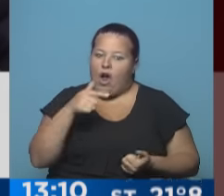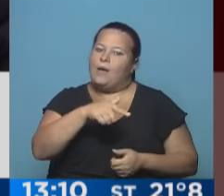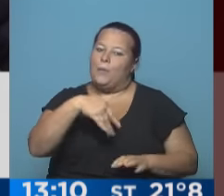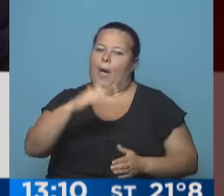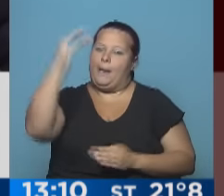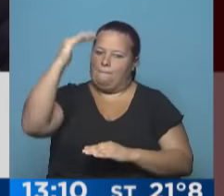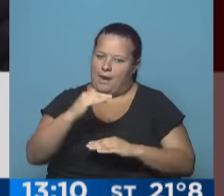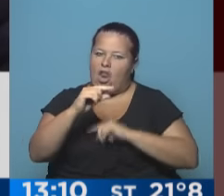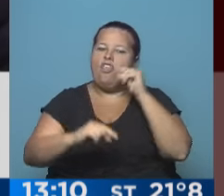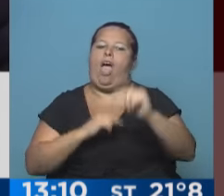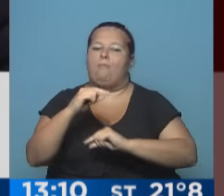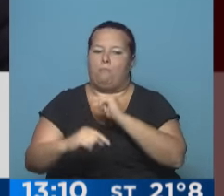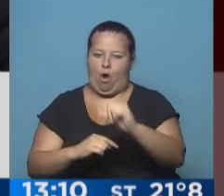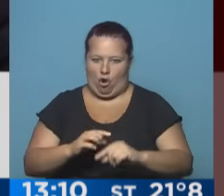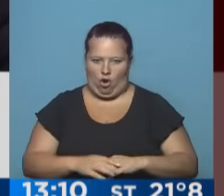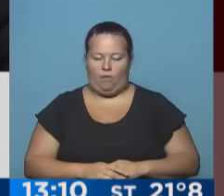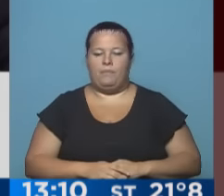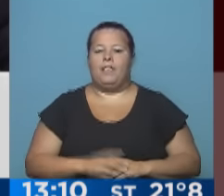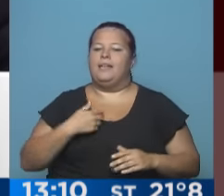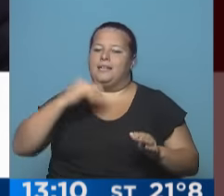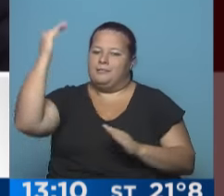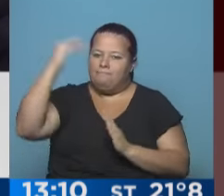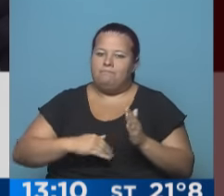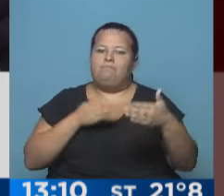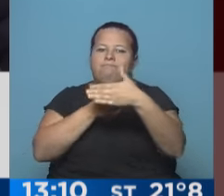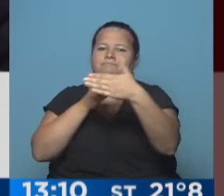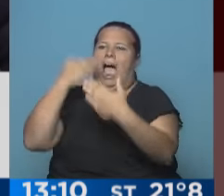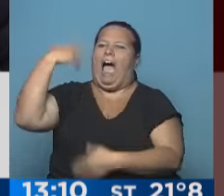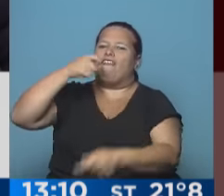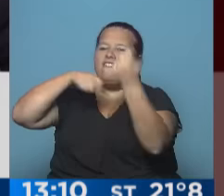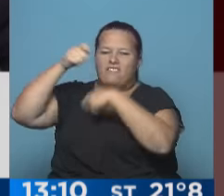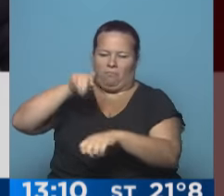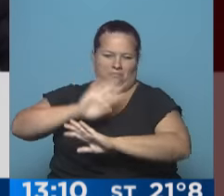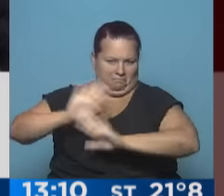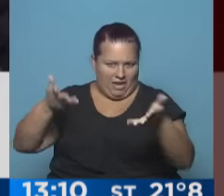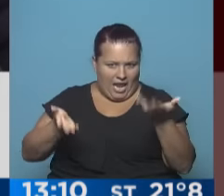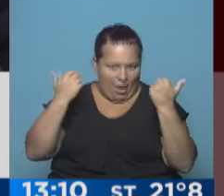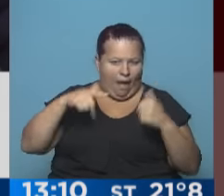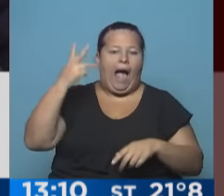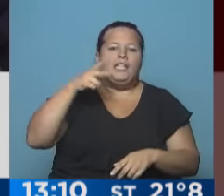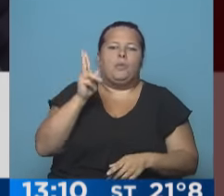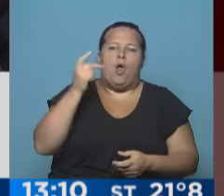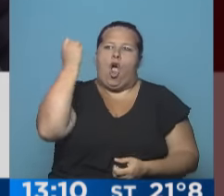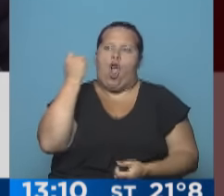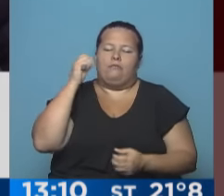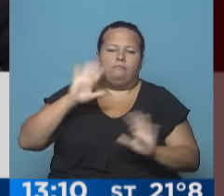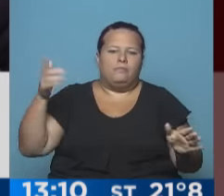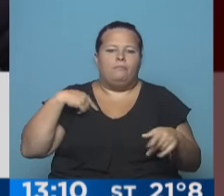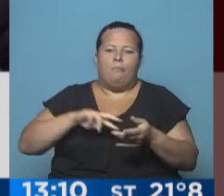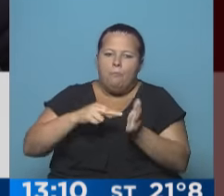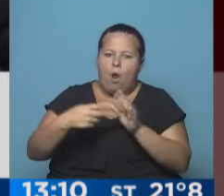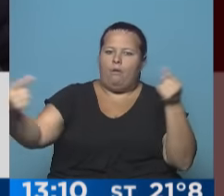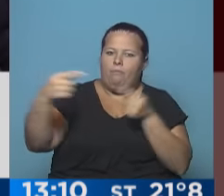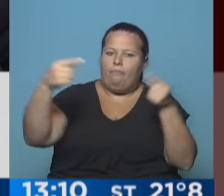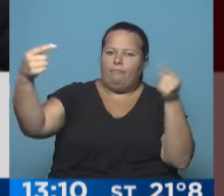una reducción paulatina. Suprimimos las trabas al comercio exterior que frenaban la economía y nos ponían en conflicto